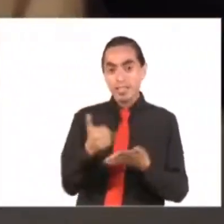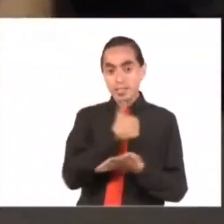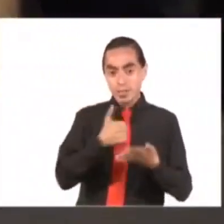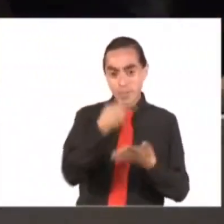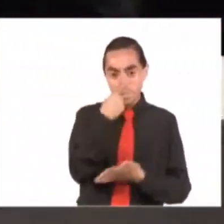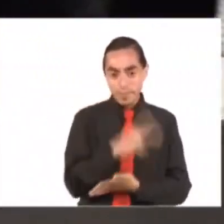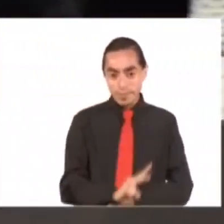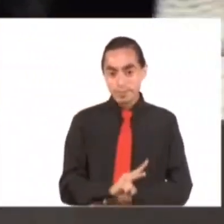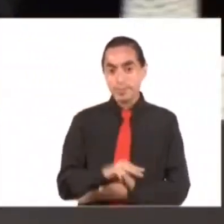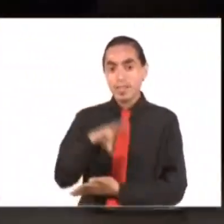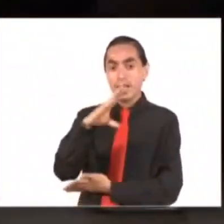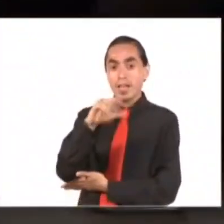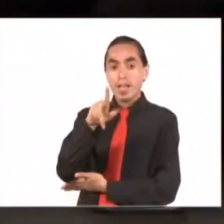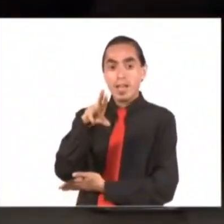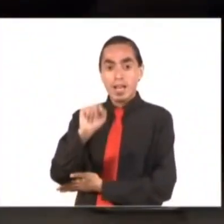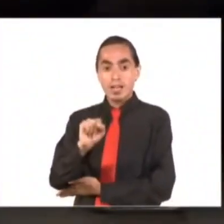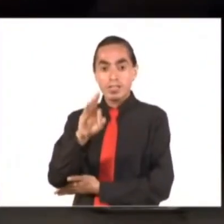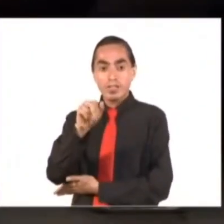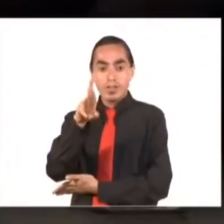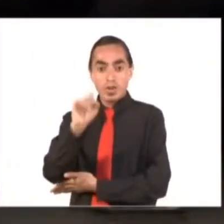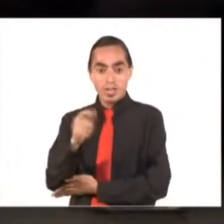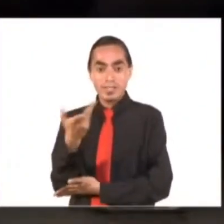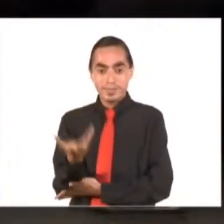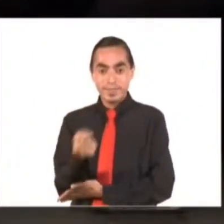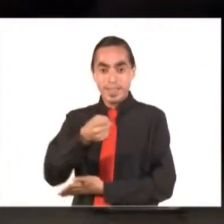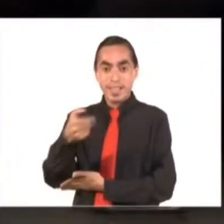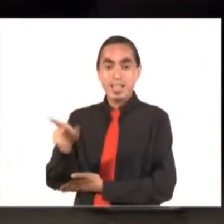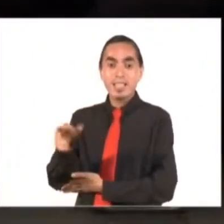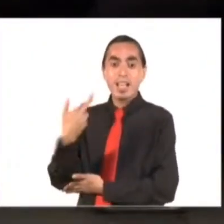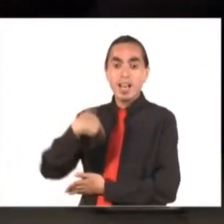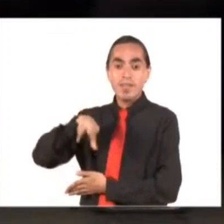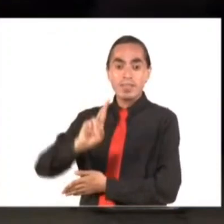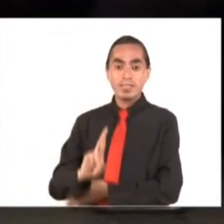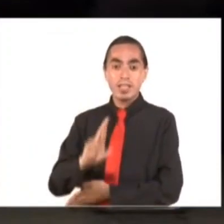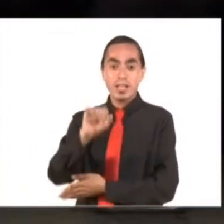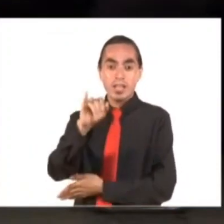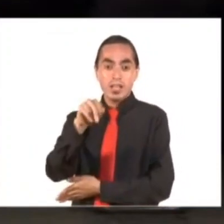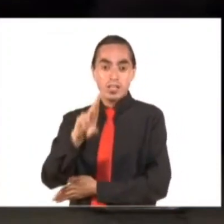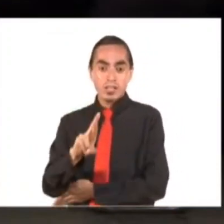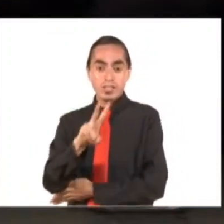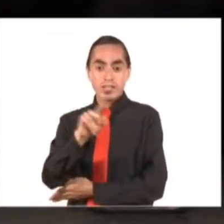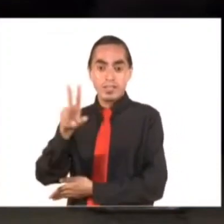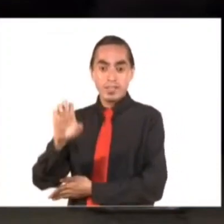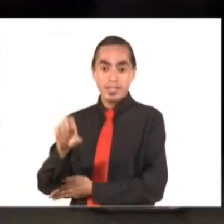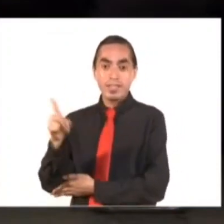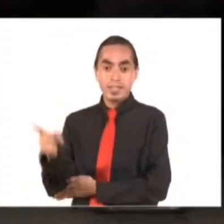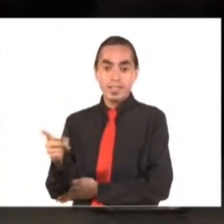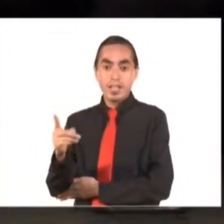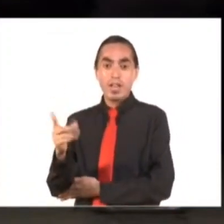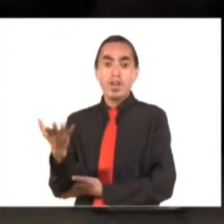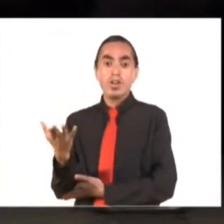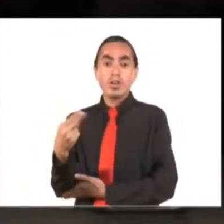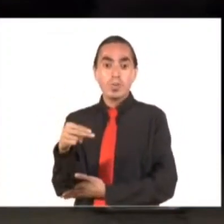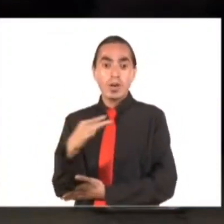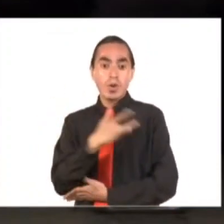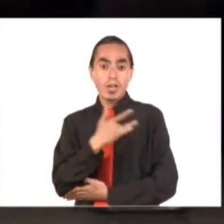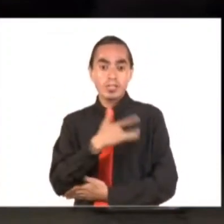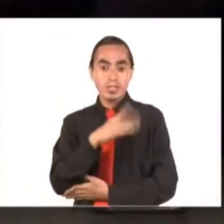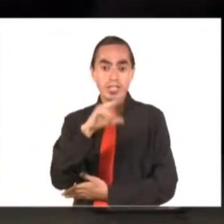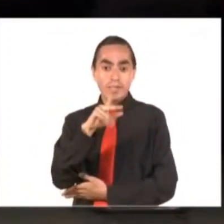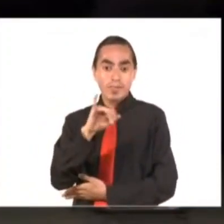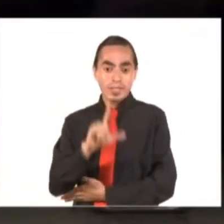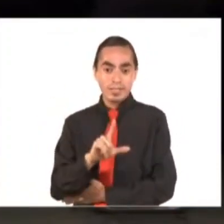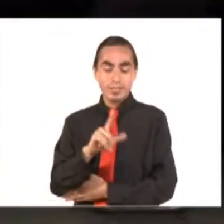del maestro Carlos Flores Vargas en representación del maestro Antonio del Valle Perochena de Corazón Capital, contando con la